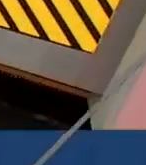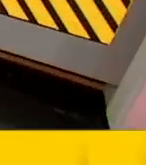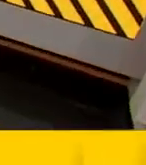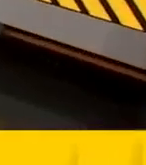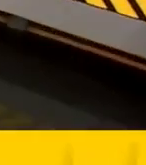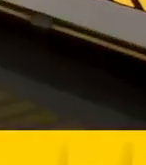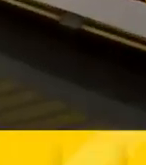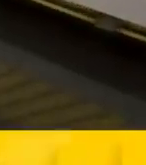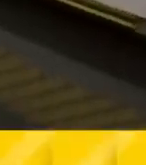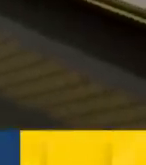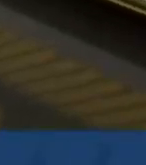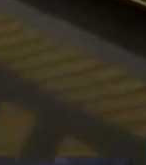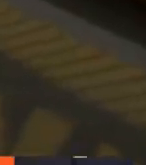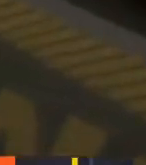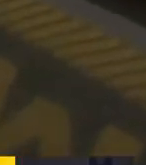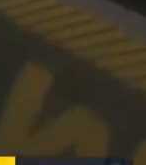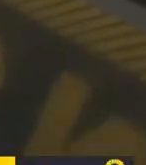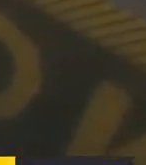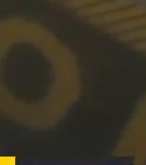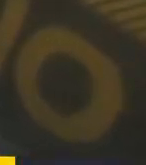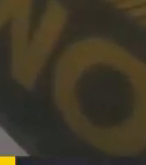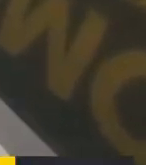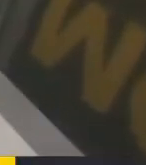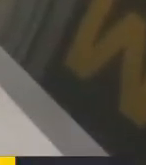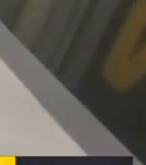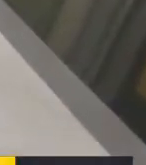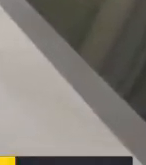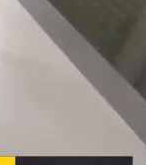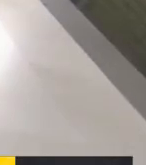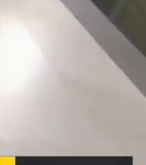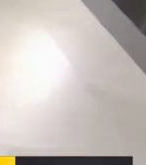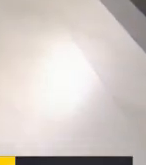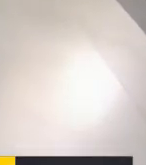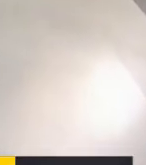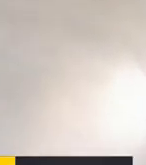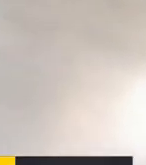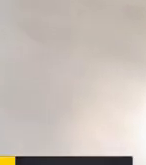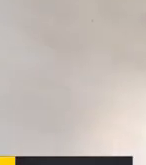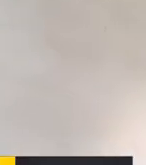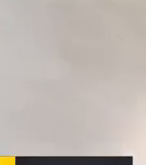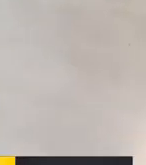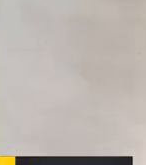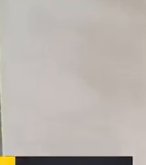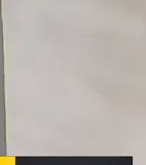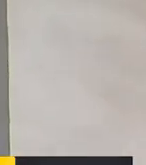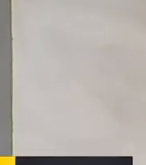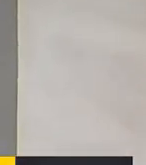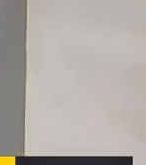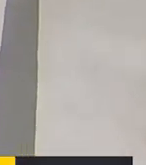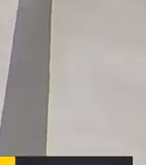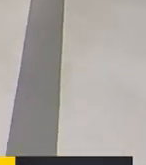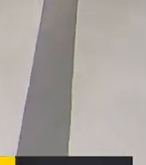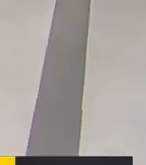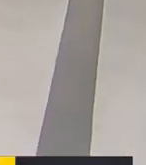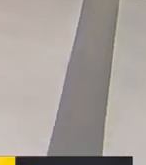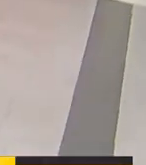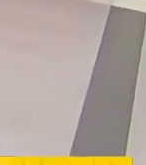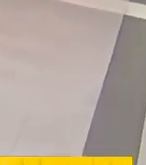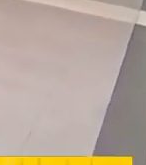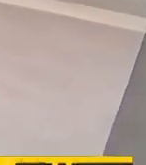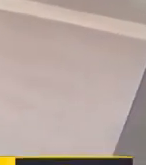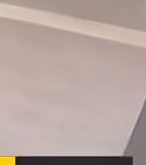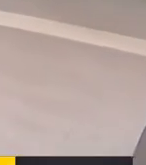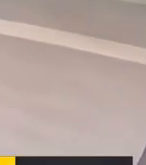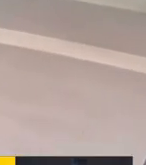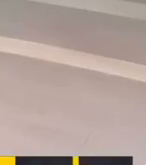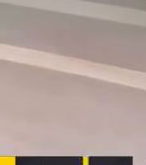Claro que sí, último minuto, la preocupación de todos nosotros. Se despliegan también las imágenes porque es evidente la cantidad de humo que cubre la región metropolitana. Tenemos